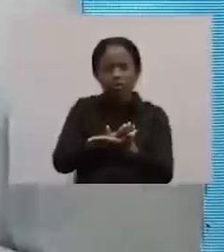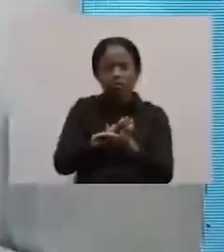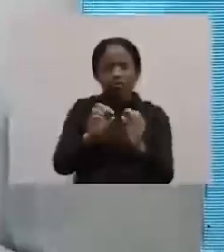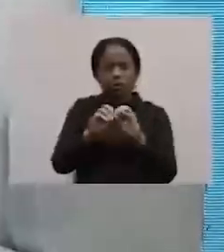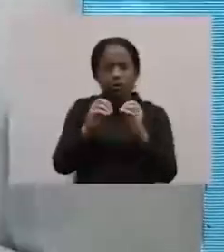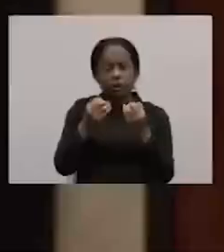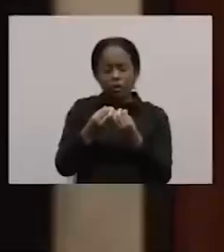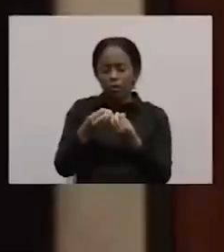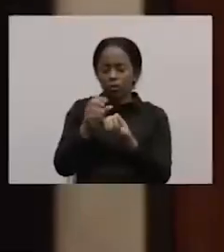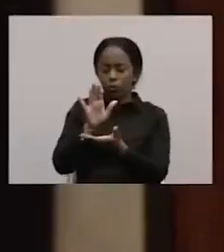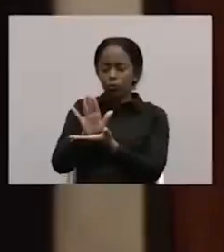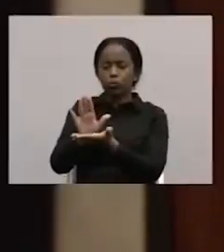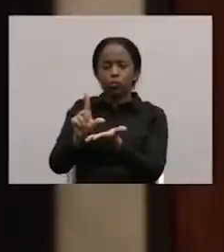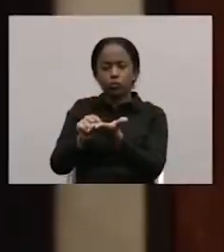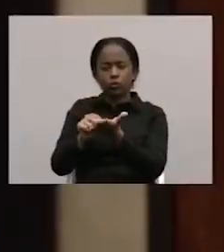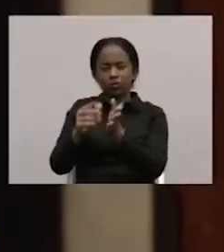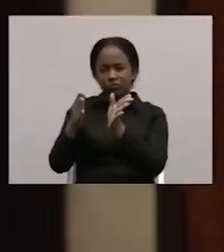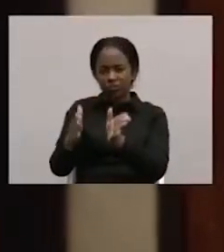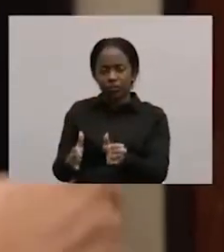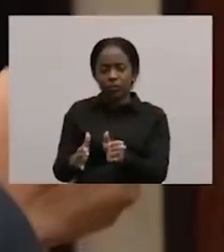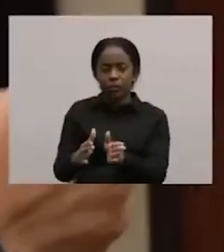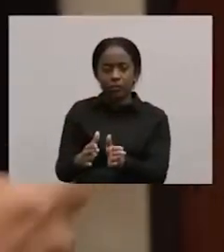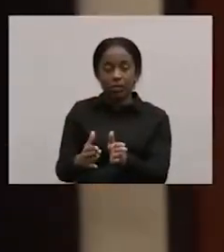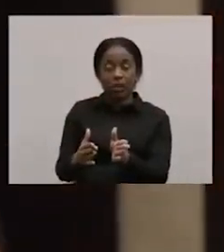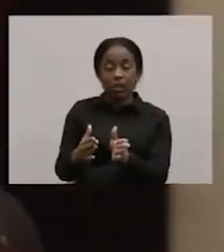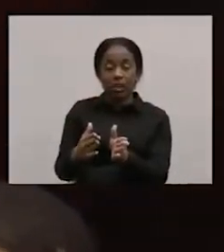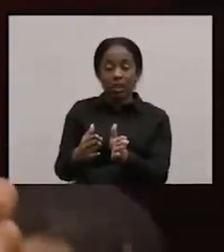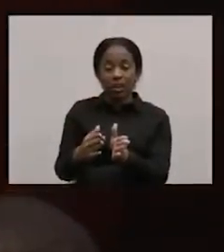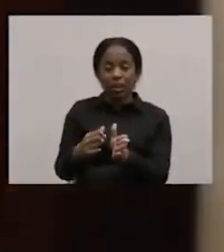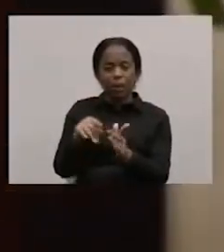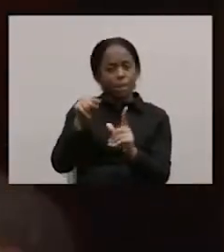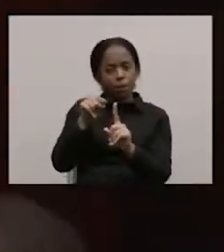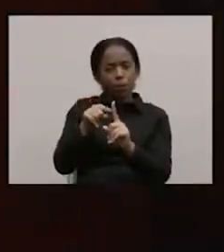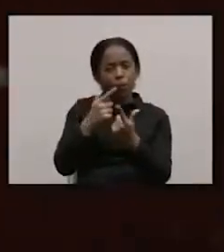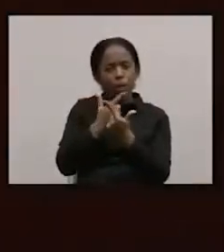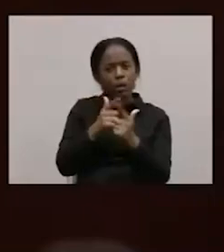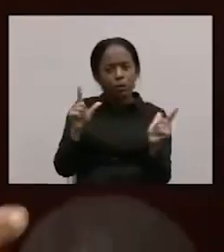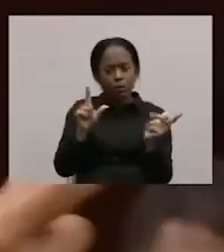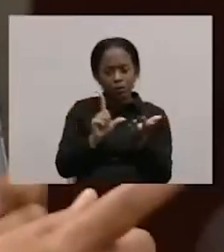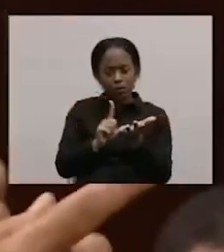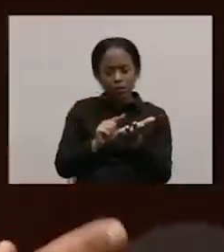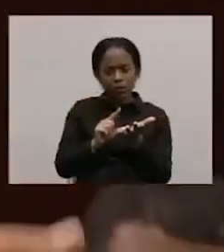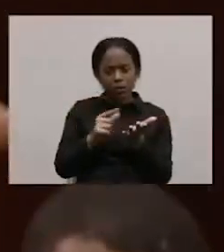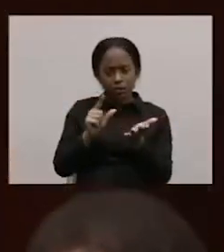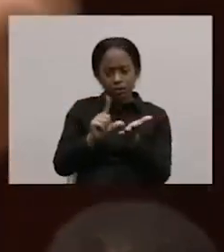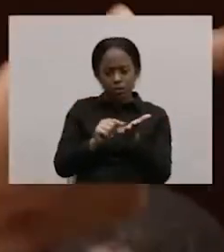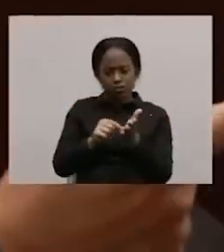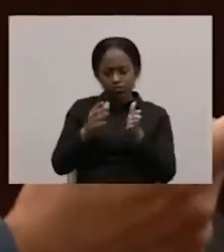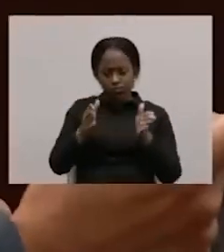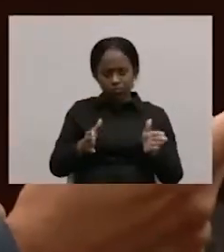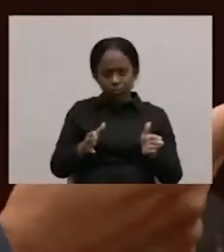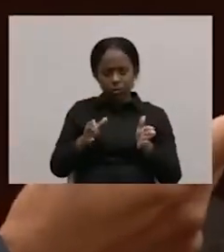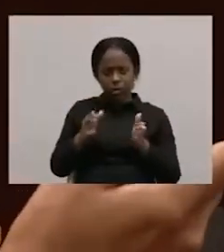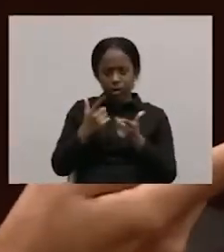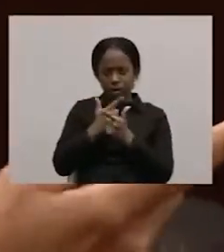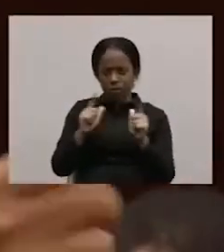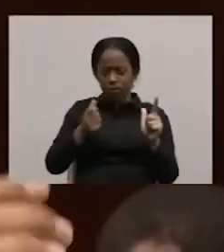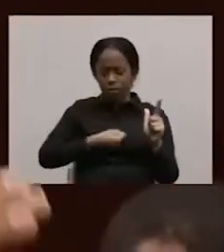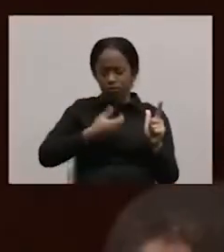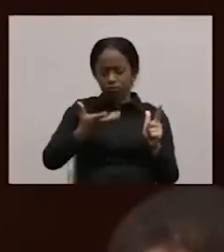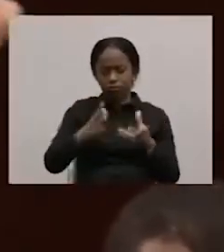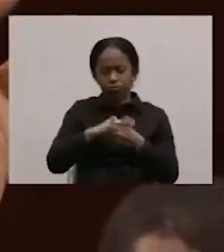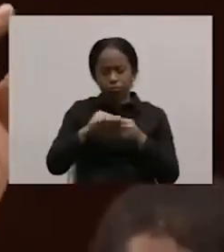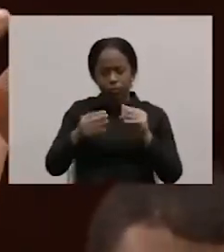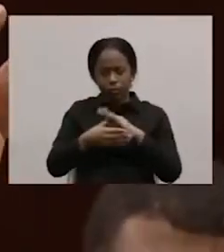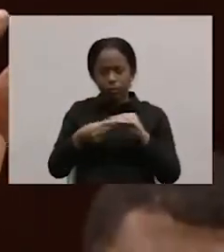que la libertad de expresión no se convierta en libertinaje y